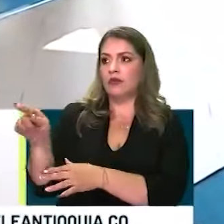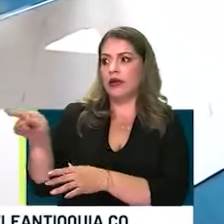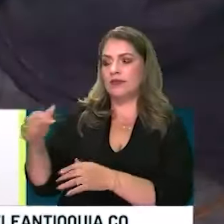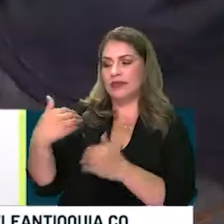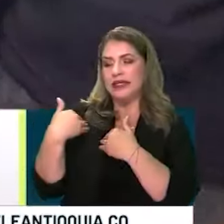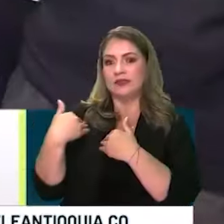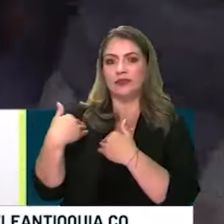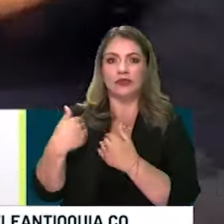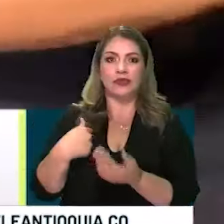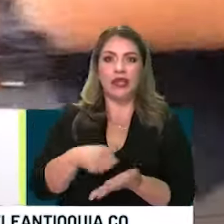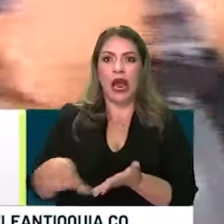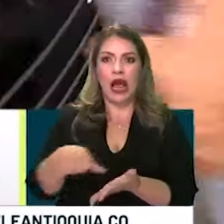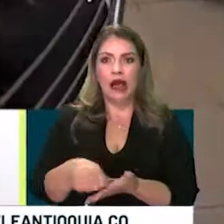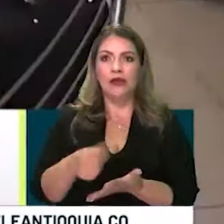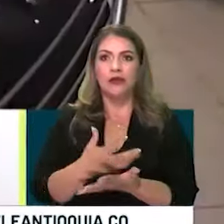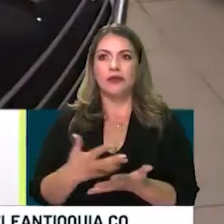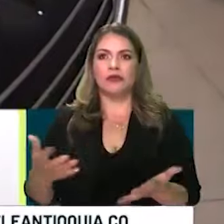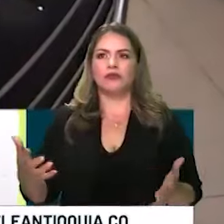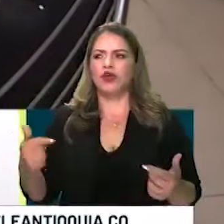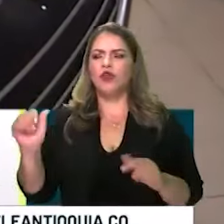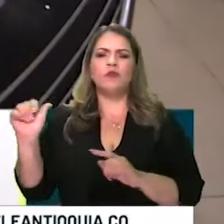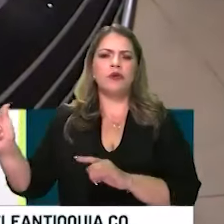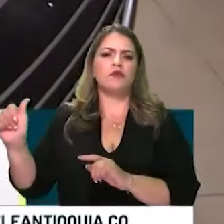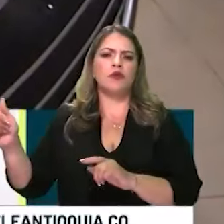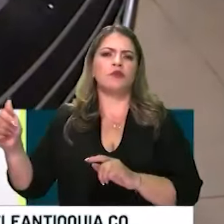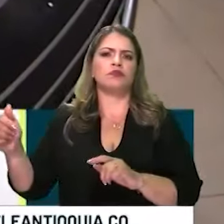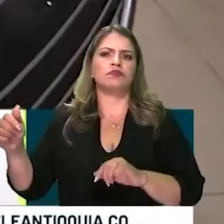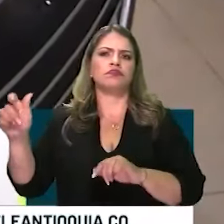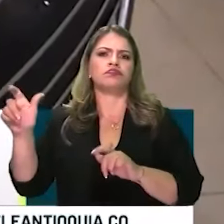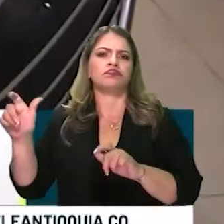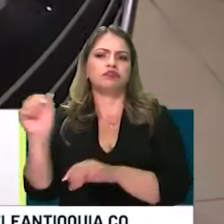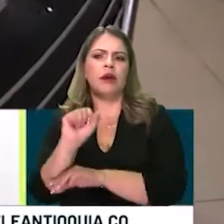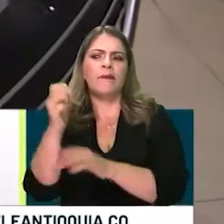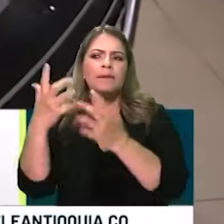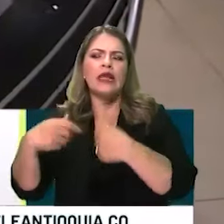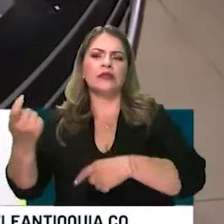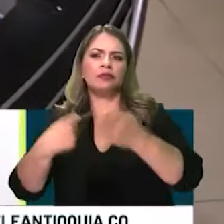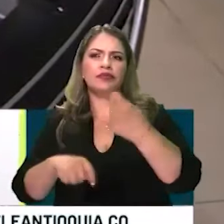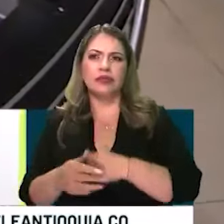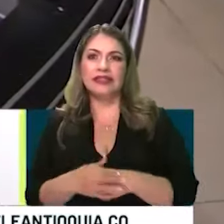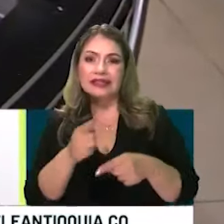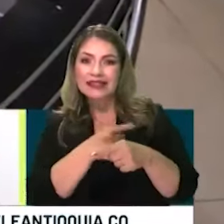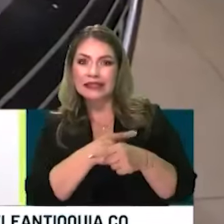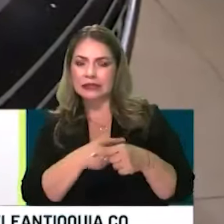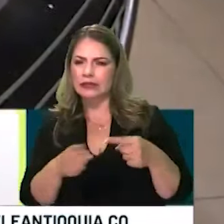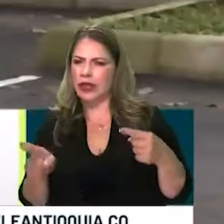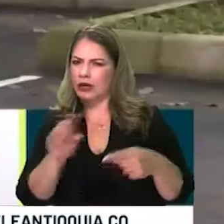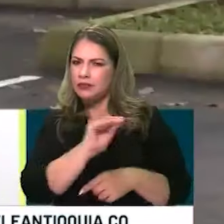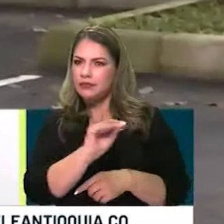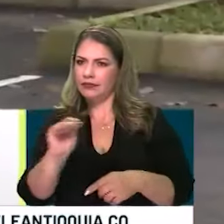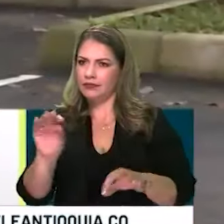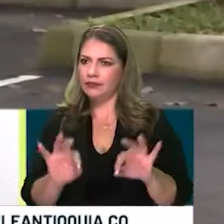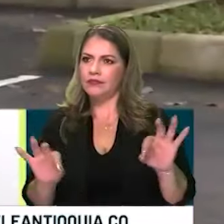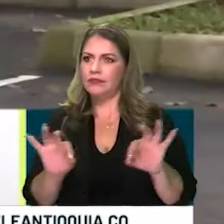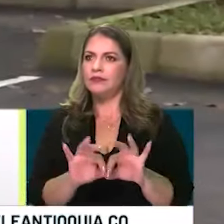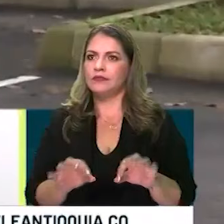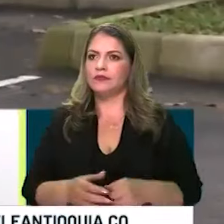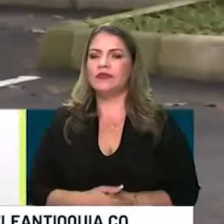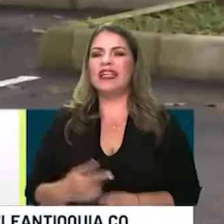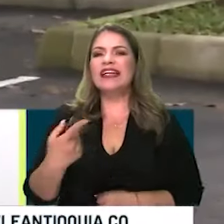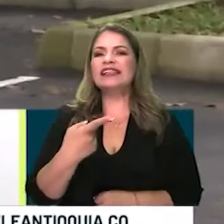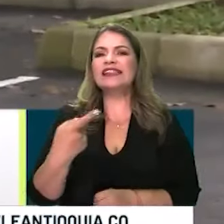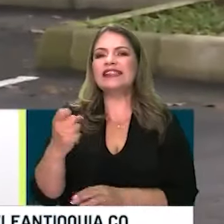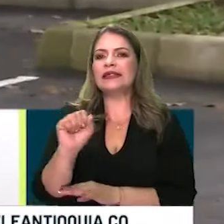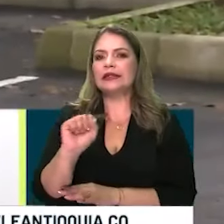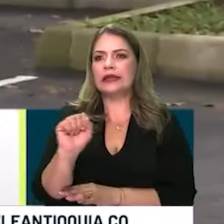gasto de estar vendiendo vehículos. Y para esta semana tenemos una super noticia, subastaremos 100 vehículos